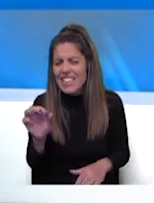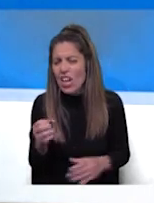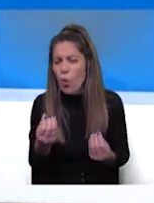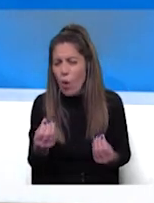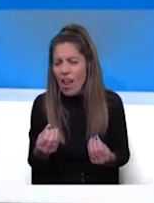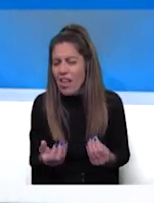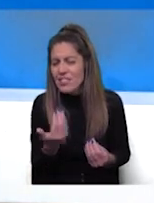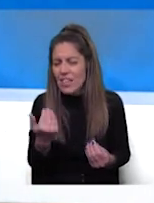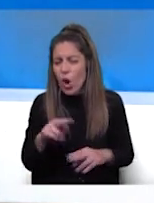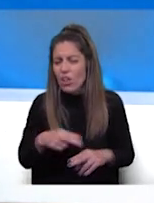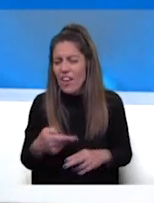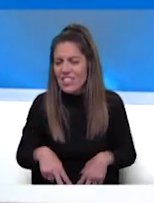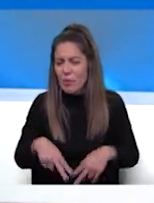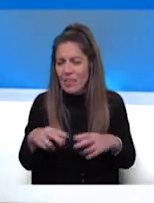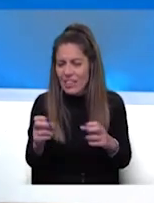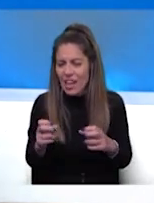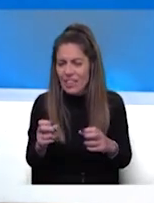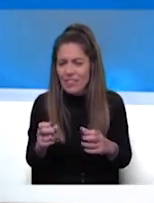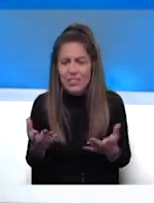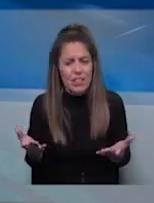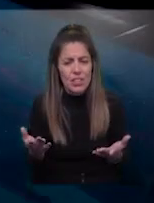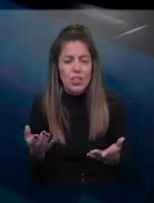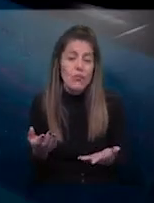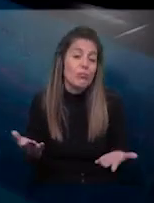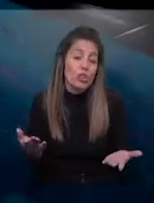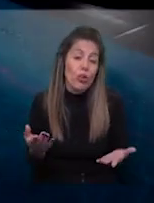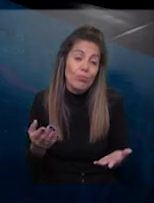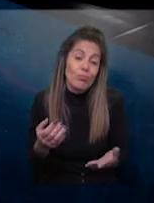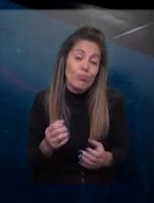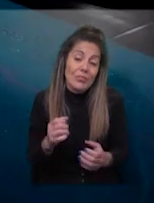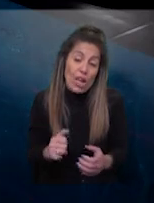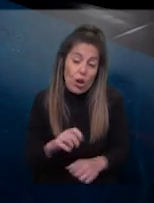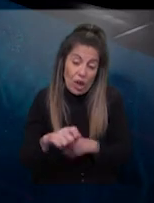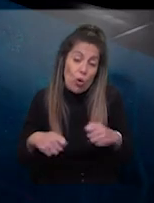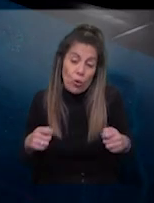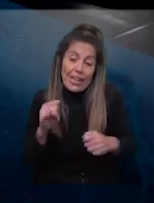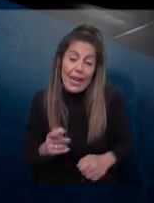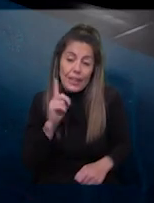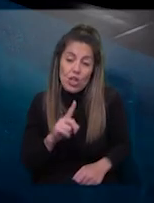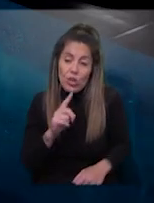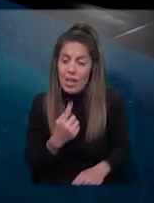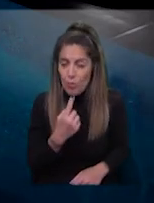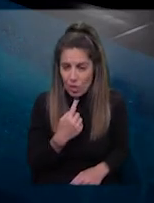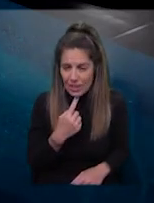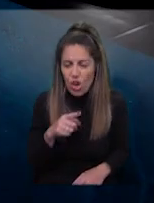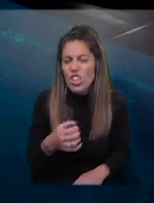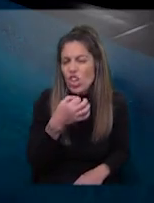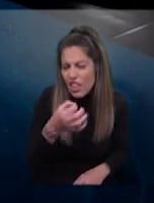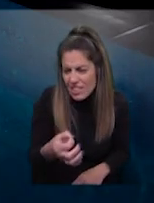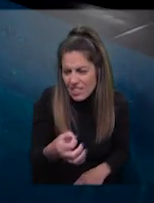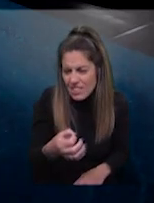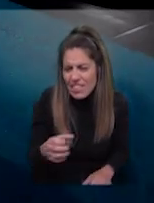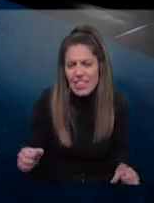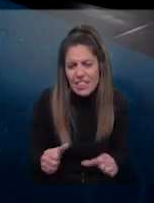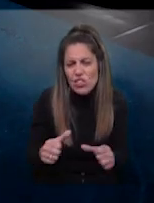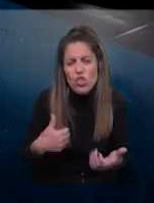salen del cajón, yo no puedo menos que concluir que hay intencionalidad política. Ahora, Ricardo, con esto que decís, ¿no? Este accionar, y yo